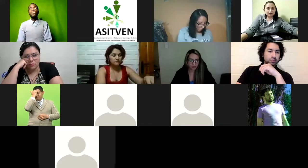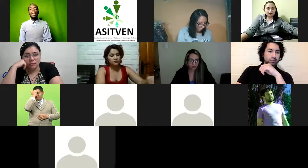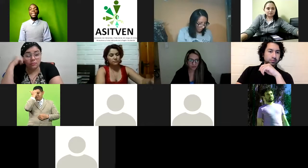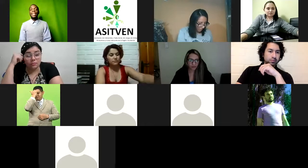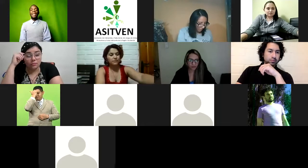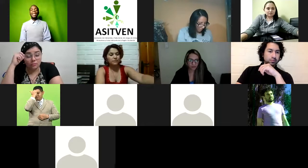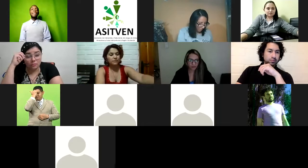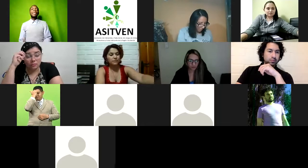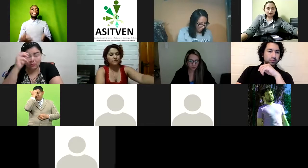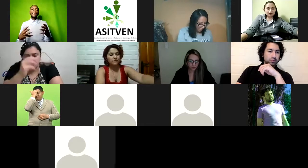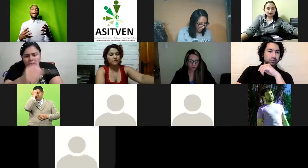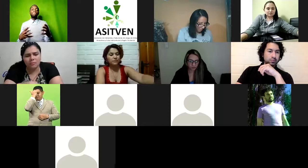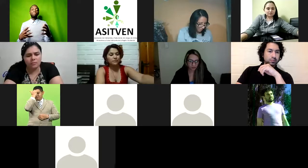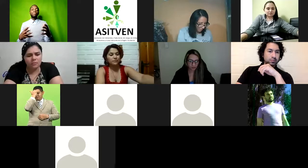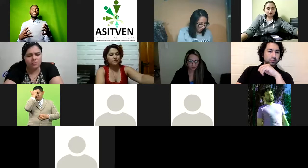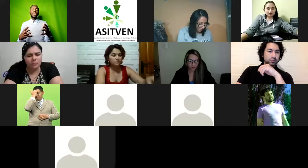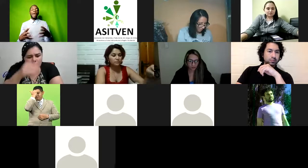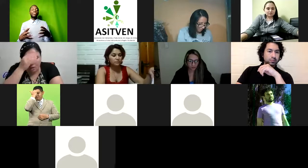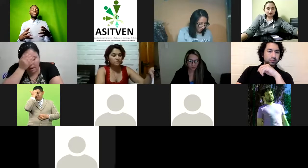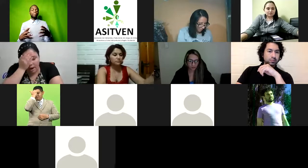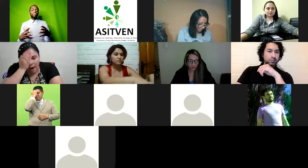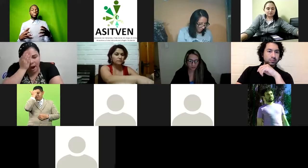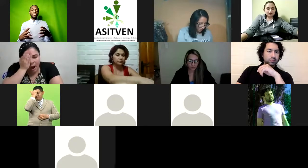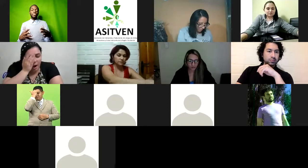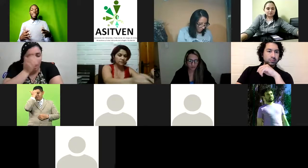términos vienen de, digamos,